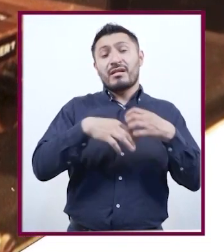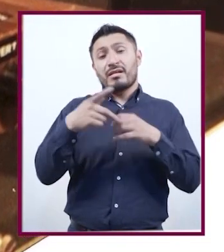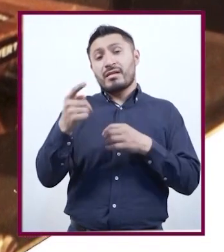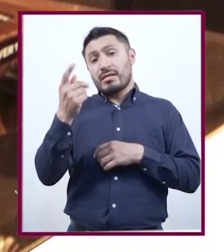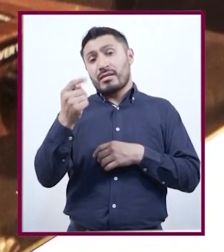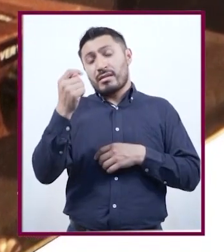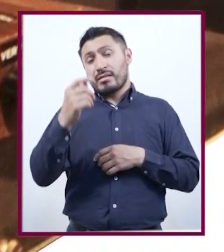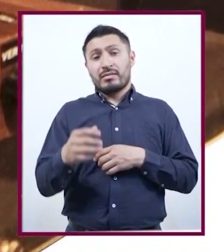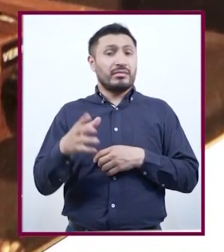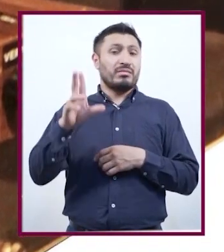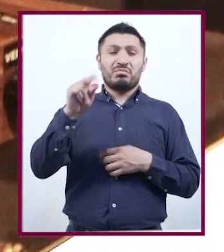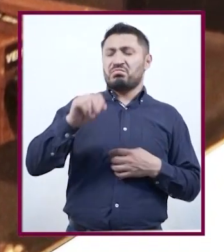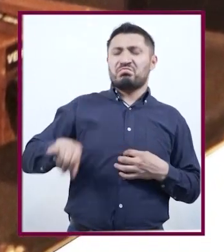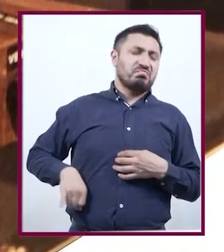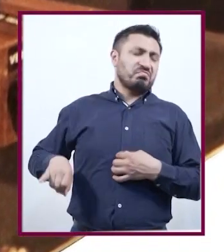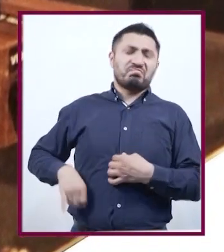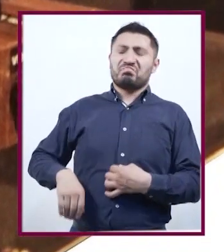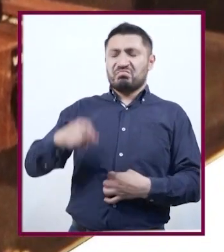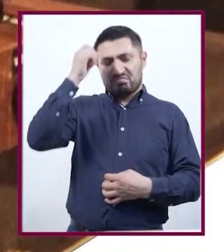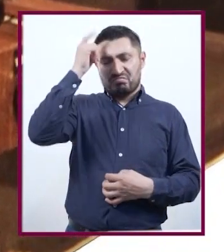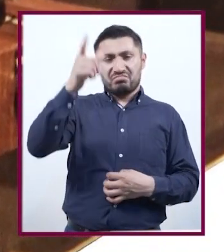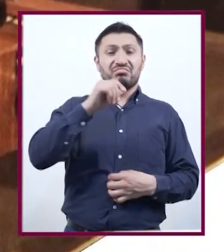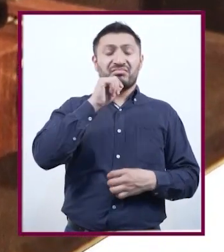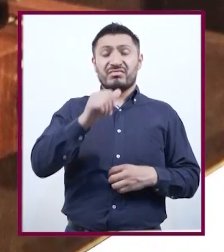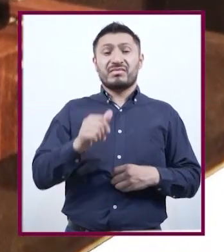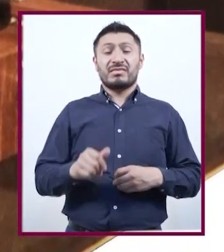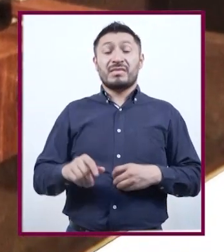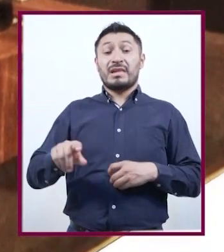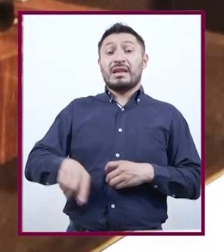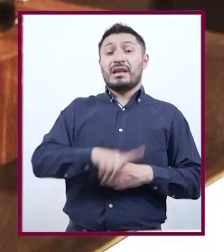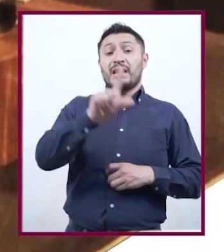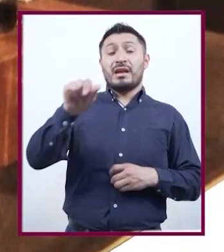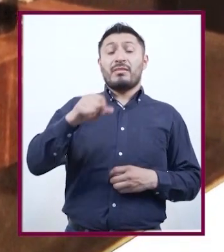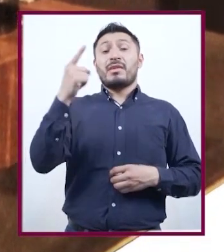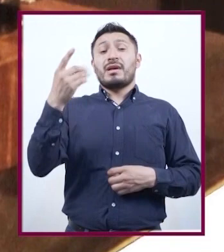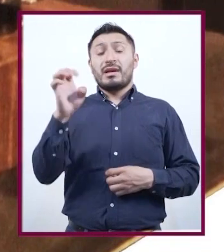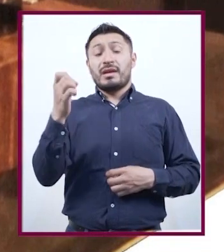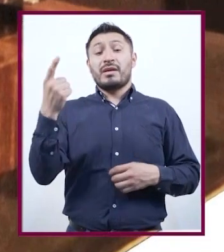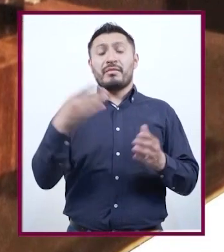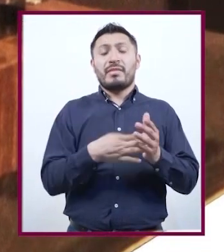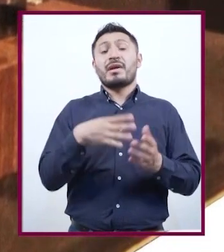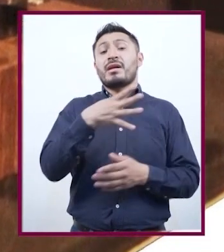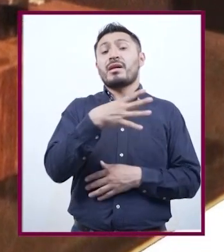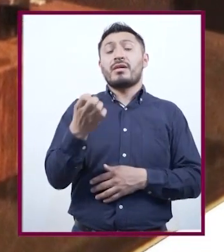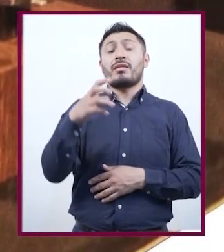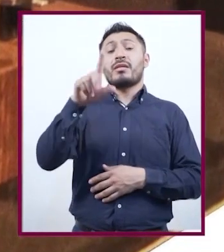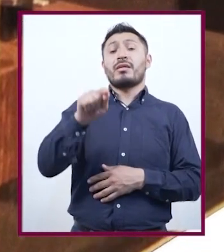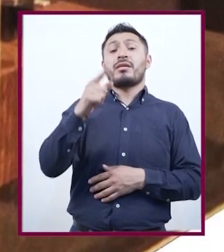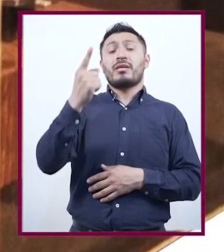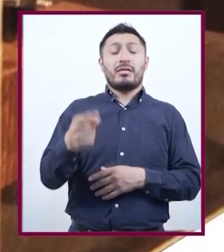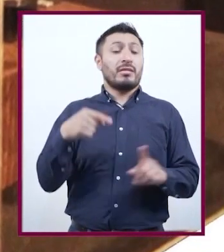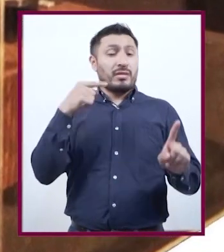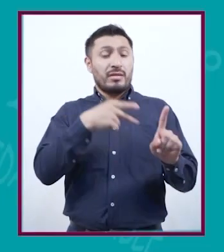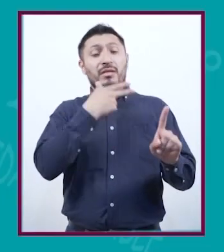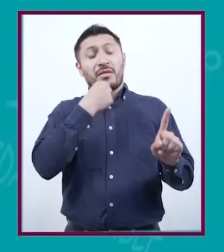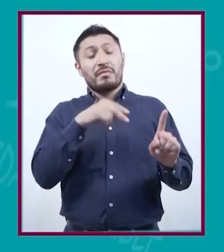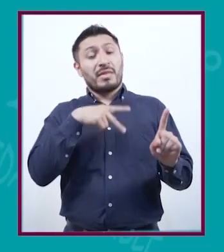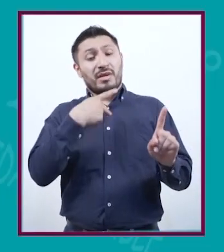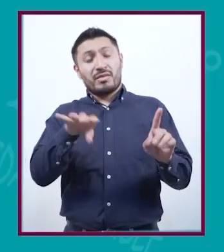fabricantes de televisores no se interesaron en el invento. Fue hasta enero de 1971 cuando Baer